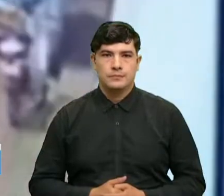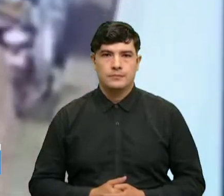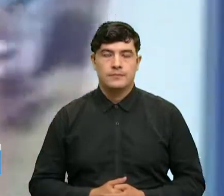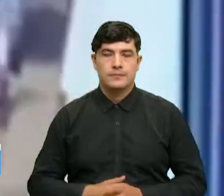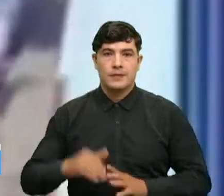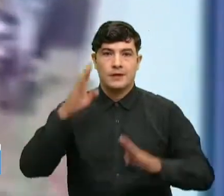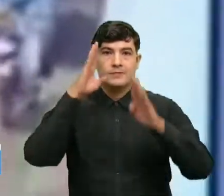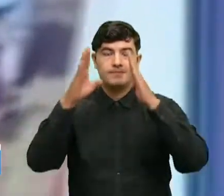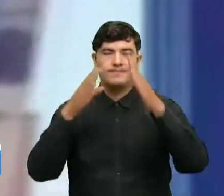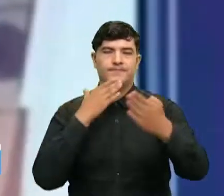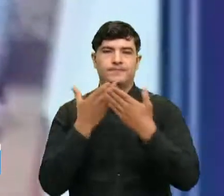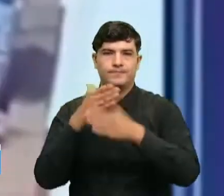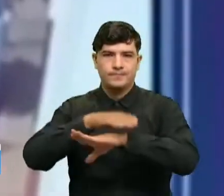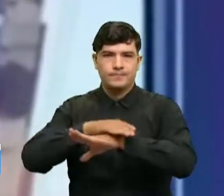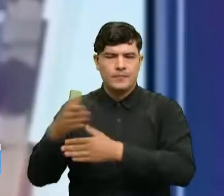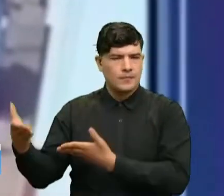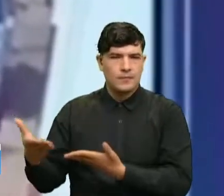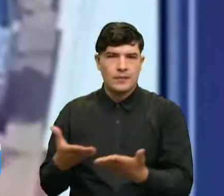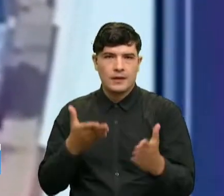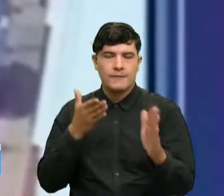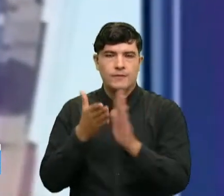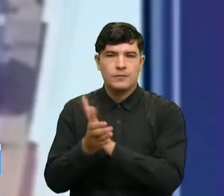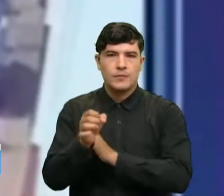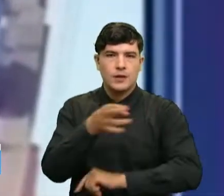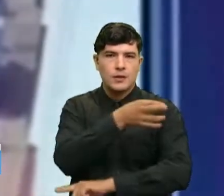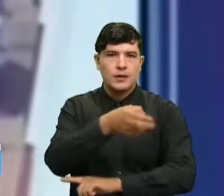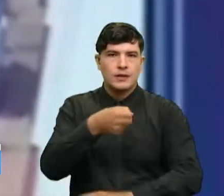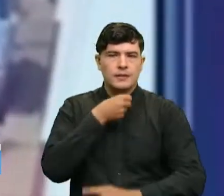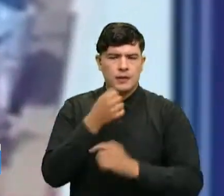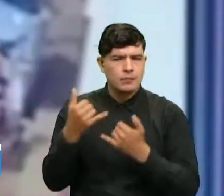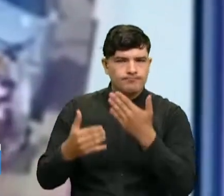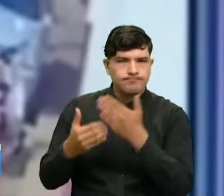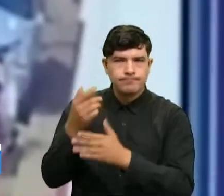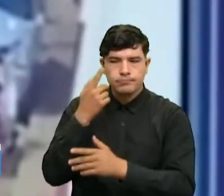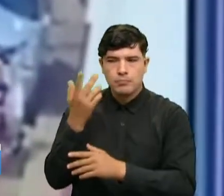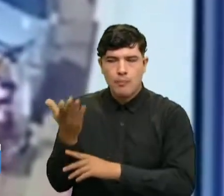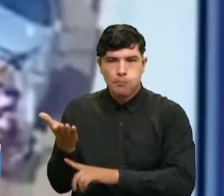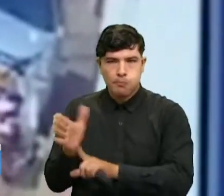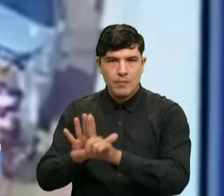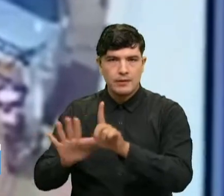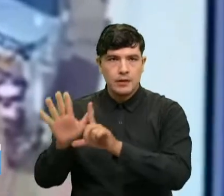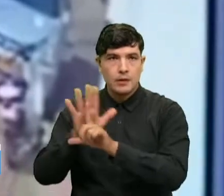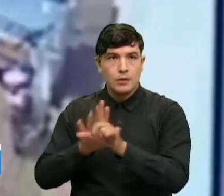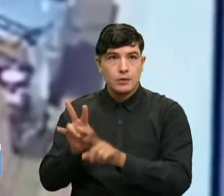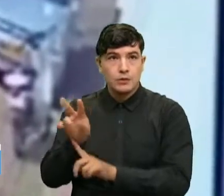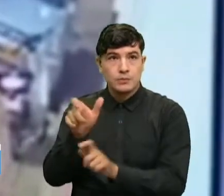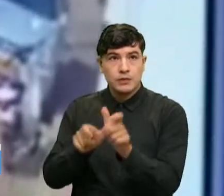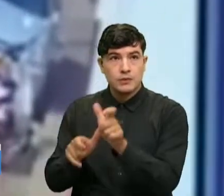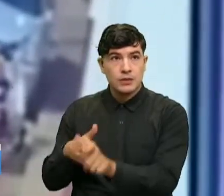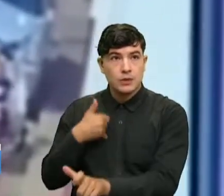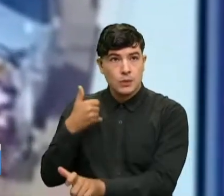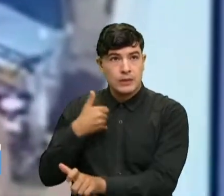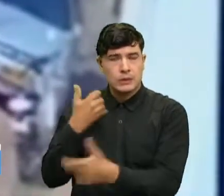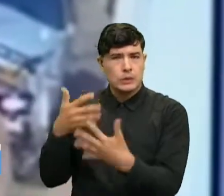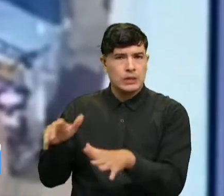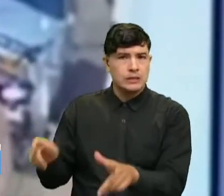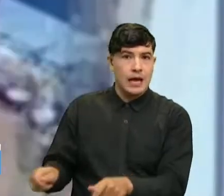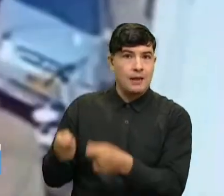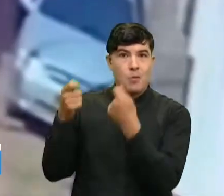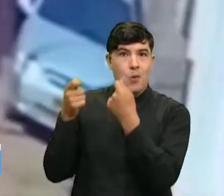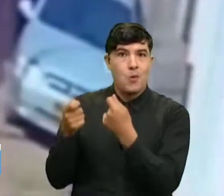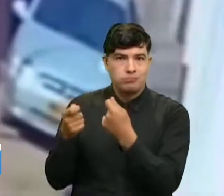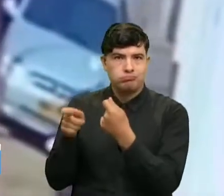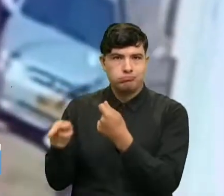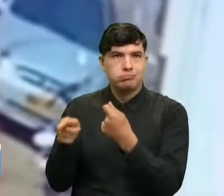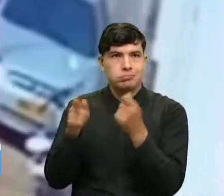Empezamos la emisión de Oriente Noticias con este impresionante video en el que se observa a dos jóvenes que se salvan de milagro tras el colapso de un muro en el municipio